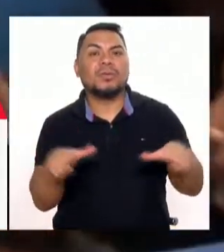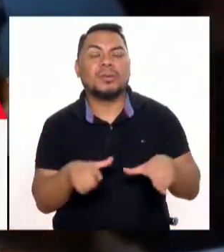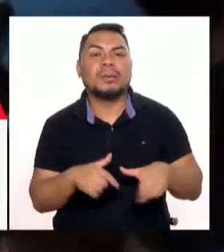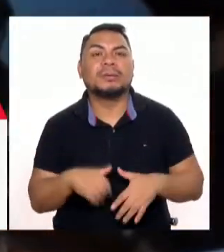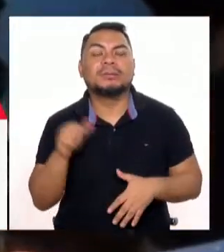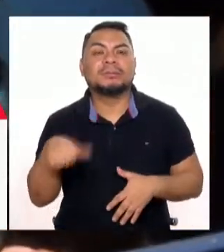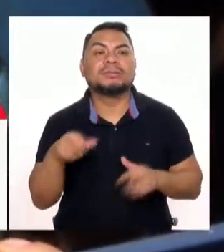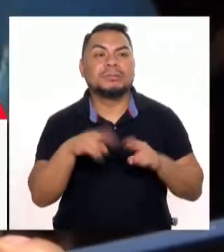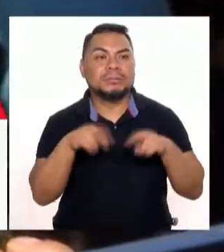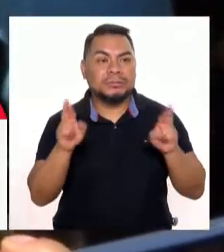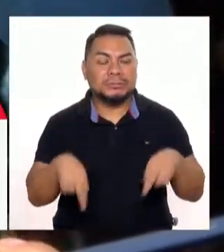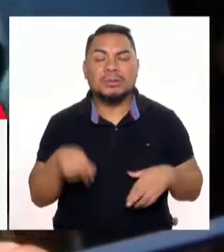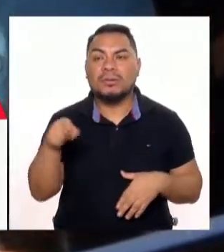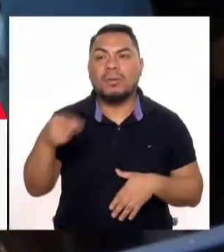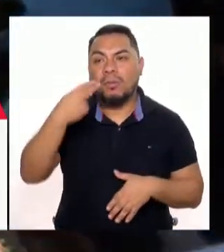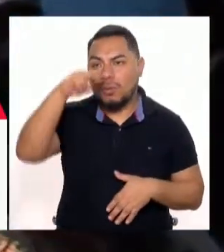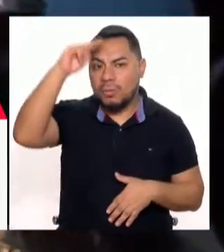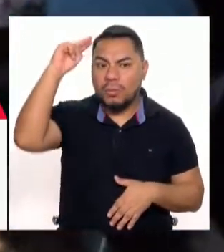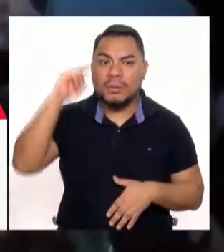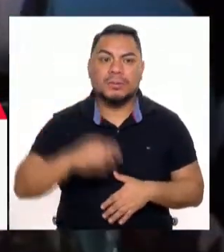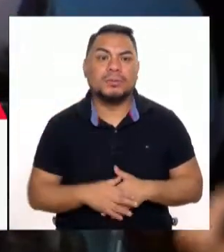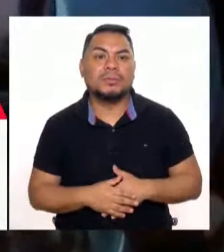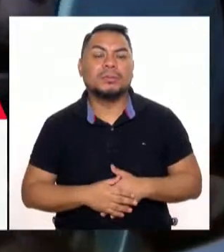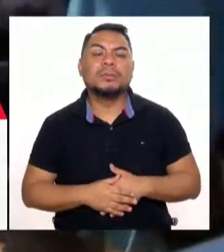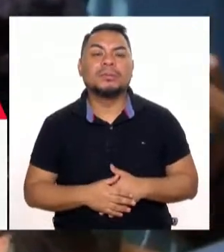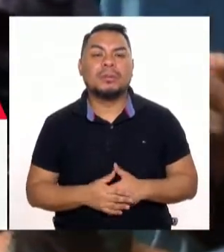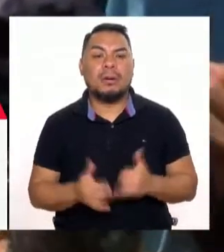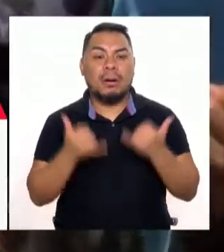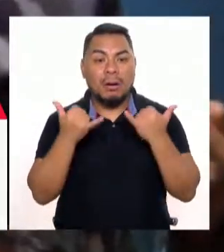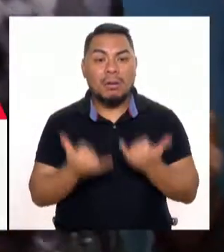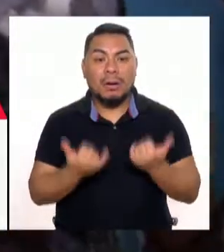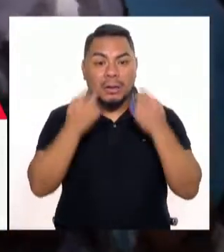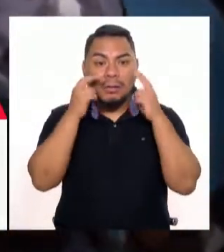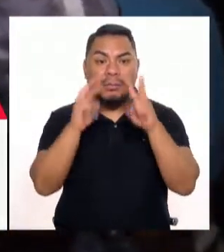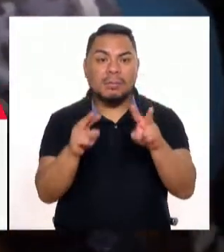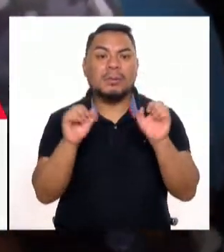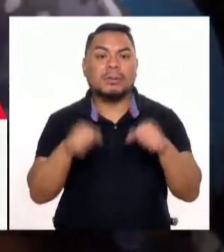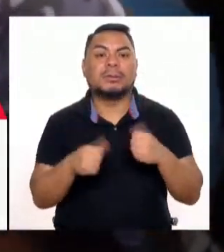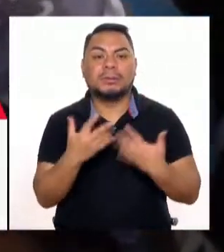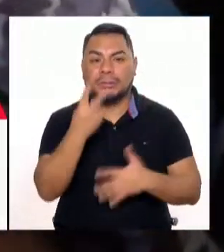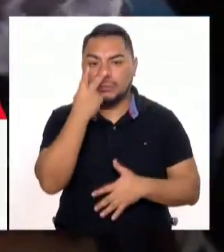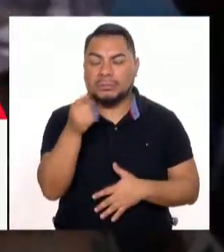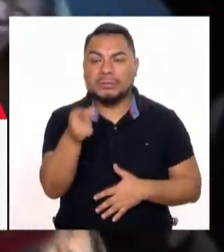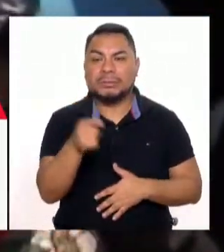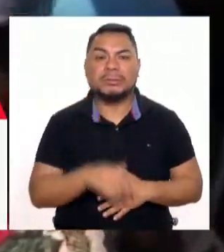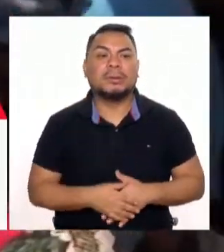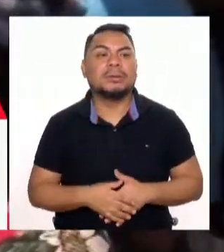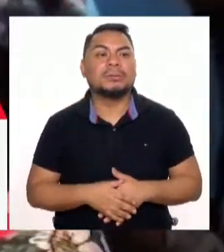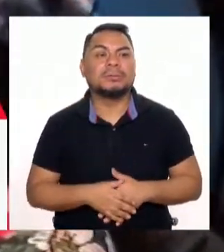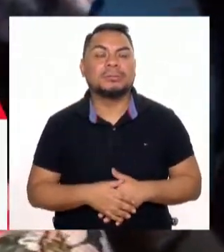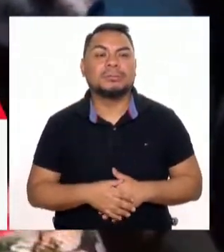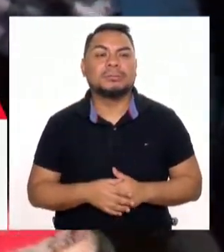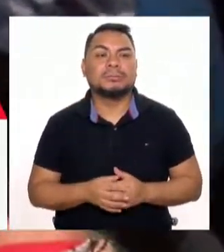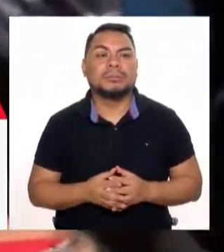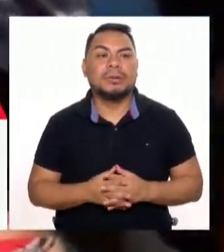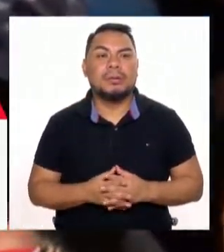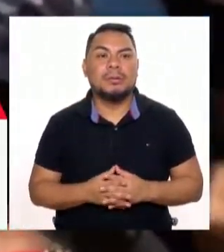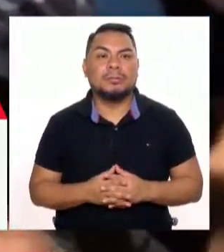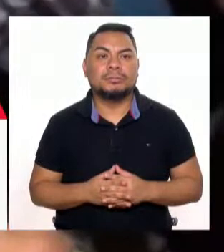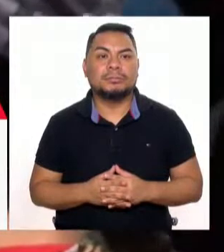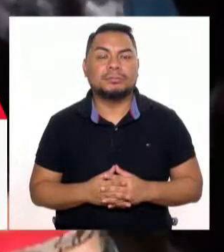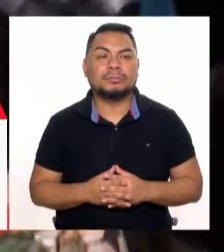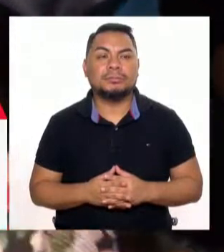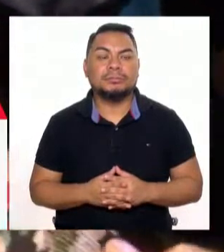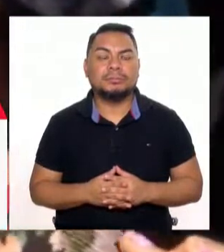la región huánuco vamos a ver vamos a ver si es que podemos conversar con la ministra de